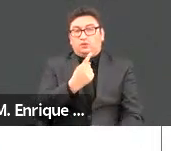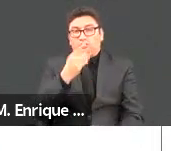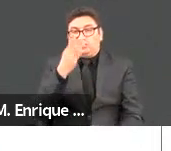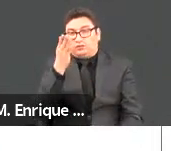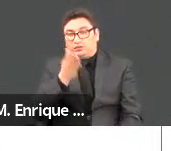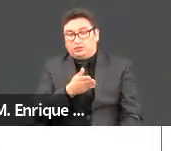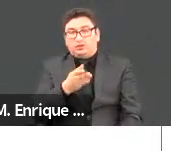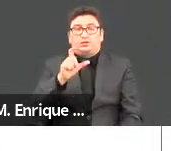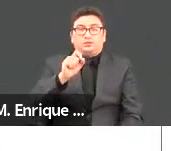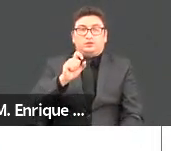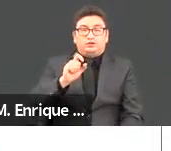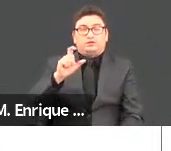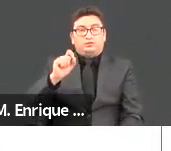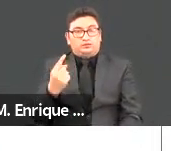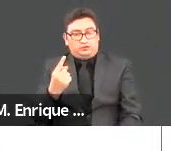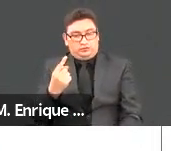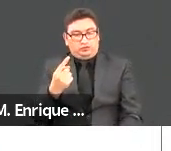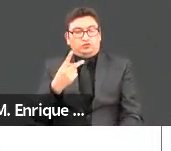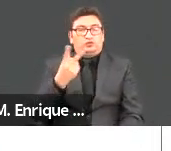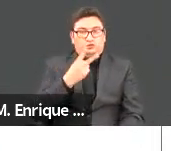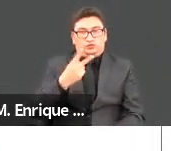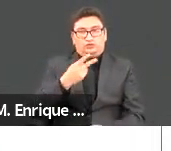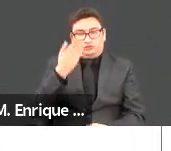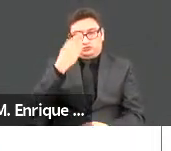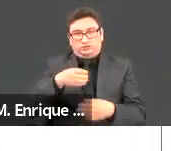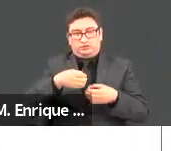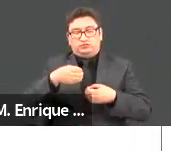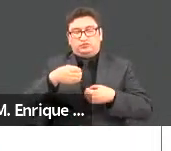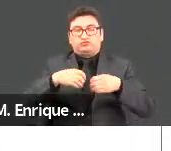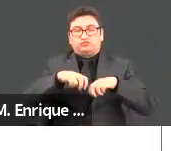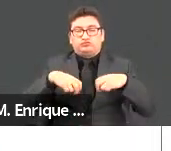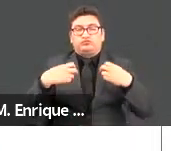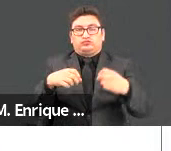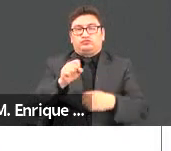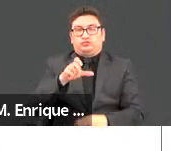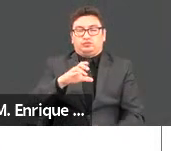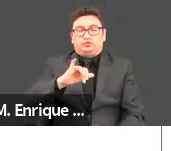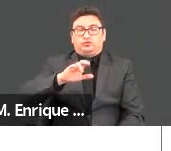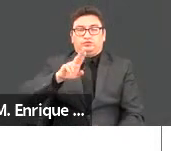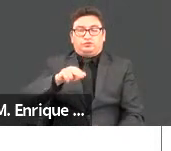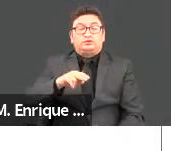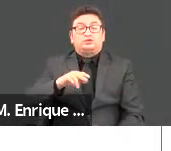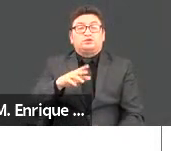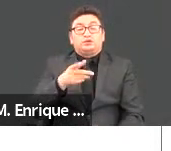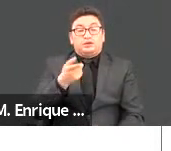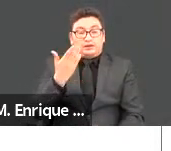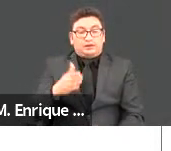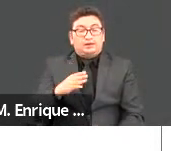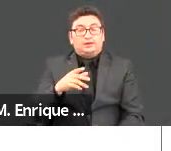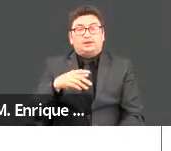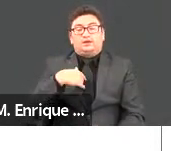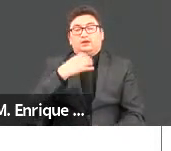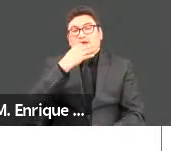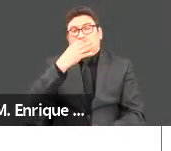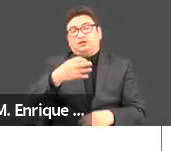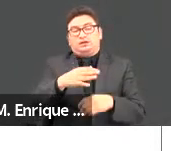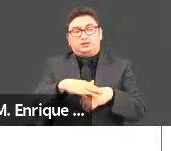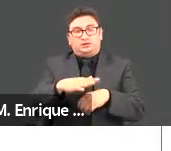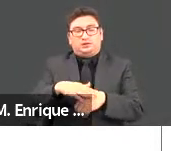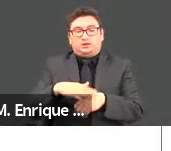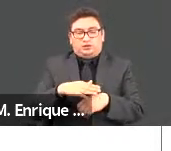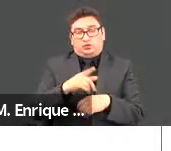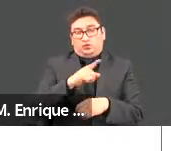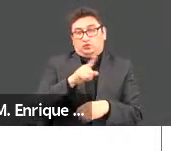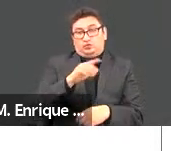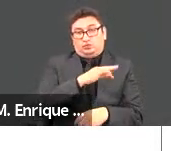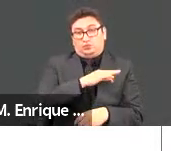diagonal 2021, ambos del Pleno de la Suprema Corte de Justicia de la Nación. Yo los invito a que o